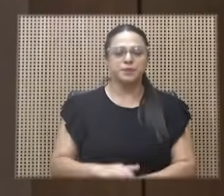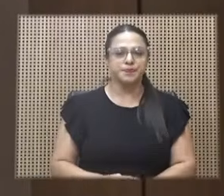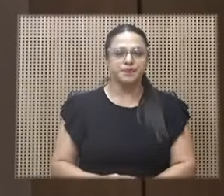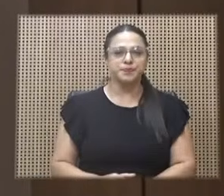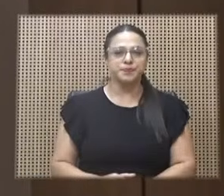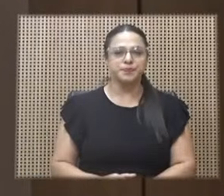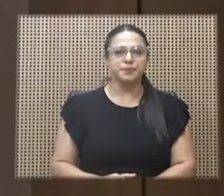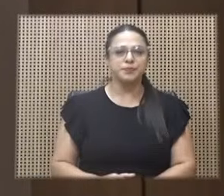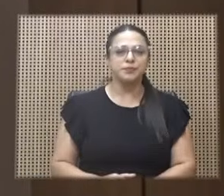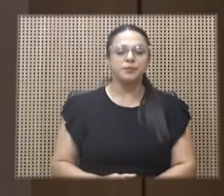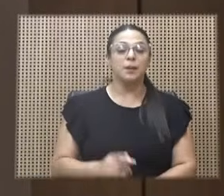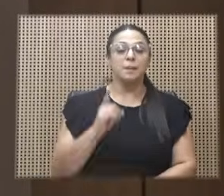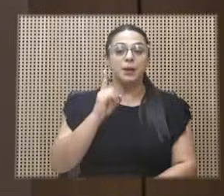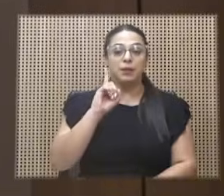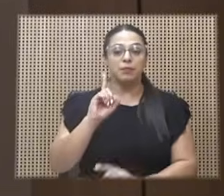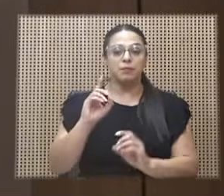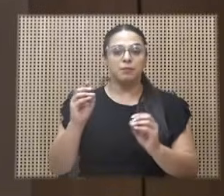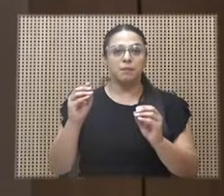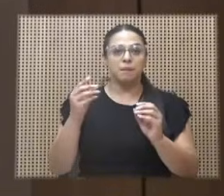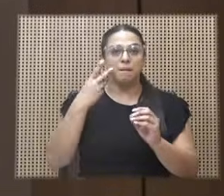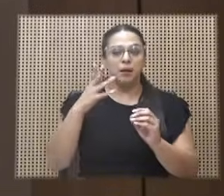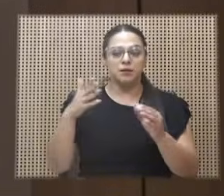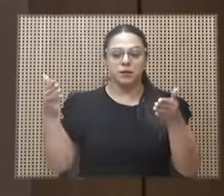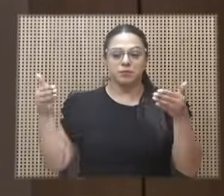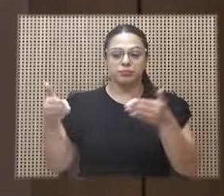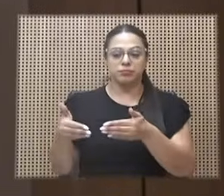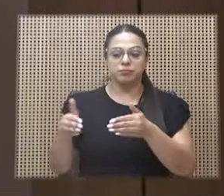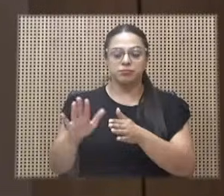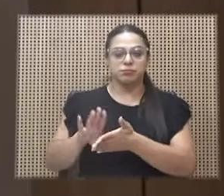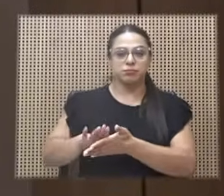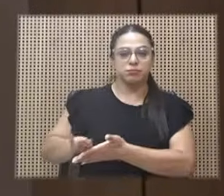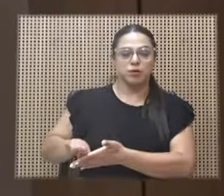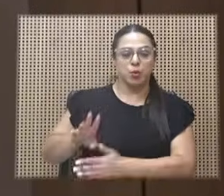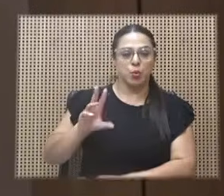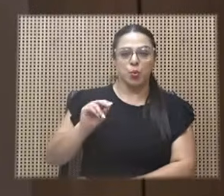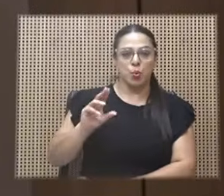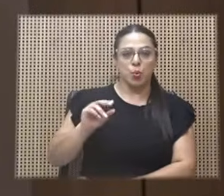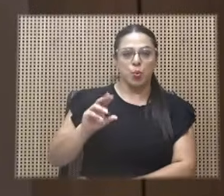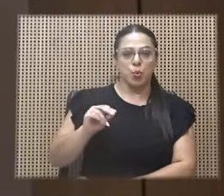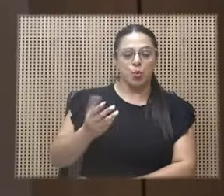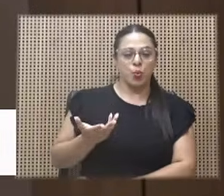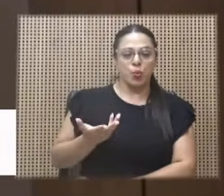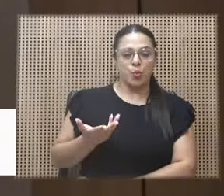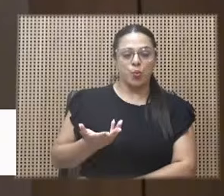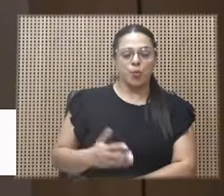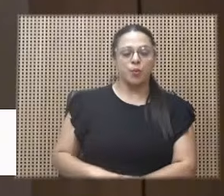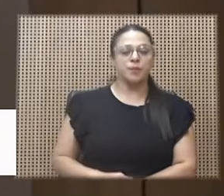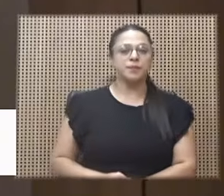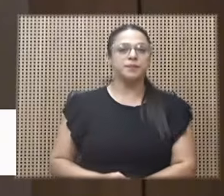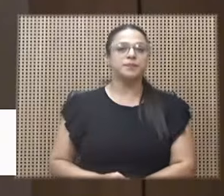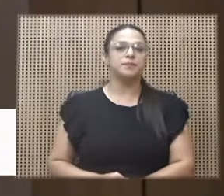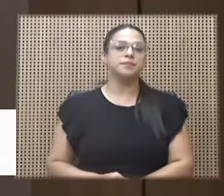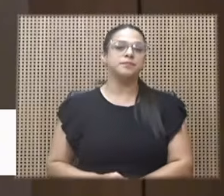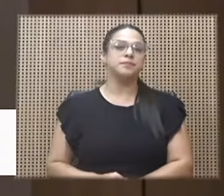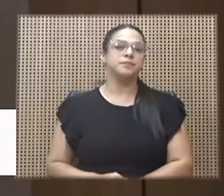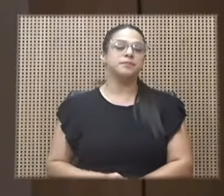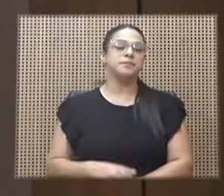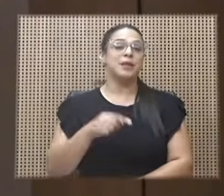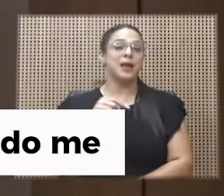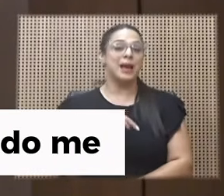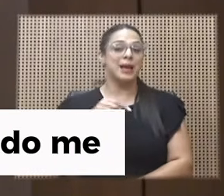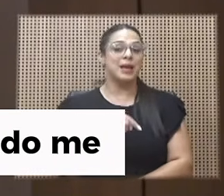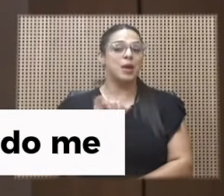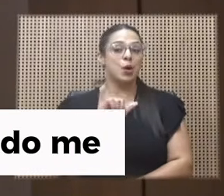esa. Y aquí, como uno llora por el golpe que le